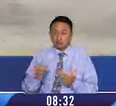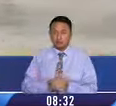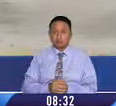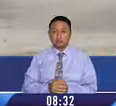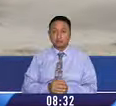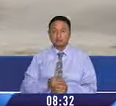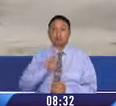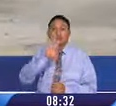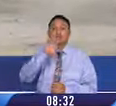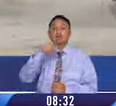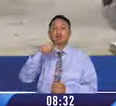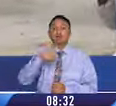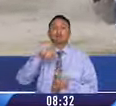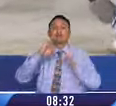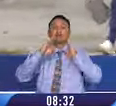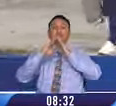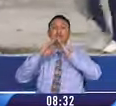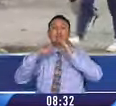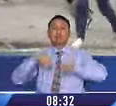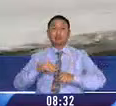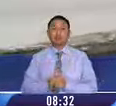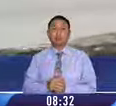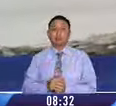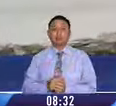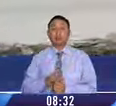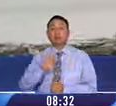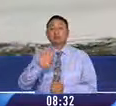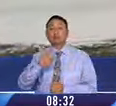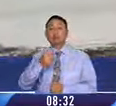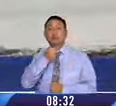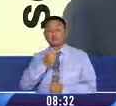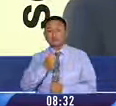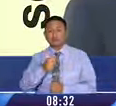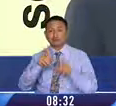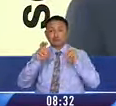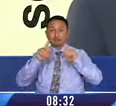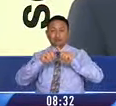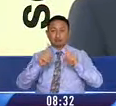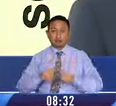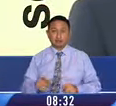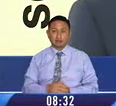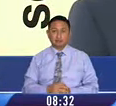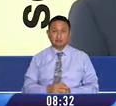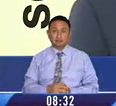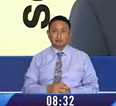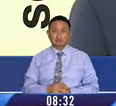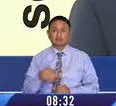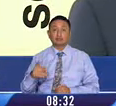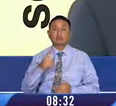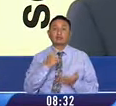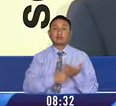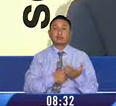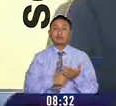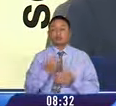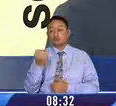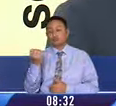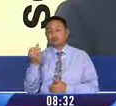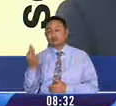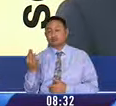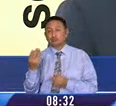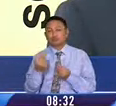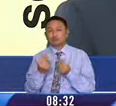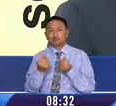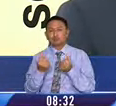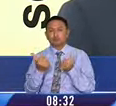de 4.000 hogares con la aplicación de 4 encuestas de distintas temáticas. Es estudio cuantitativo y cualitativo que